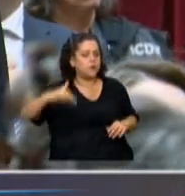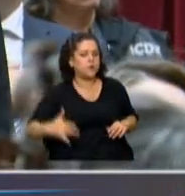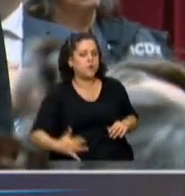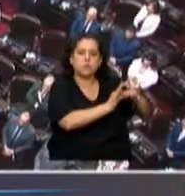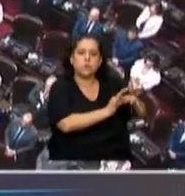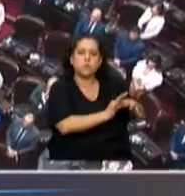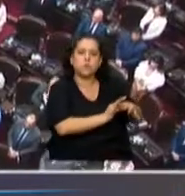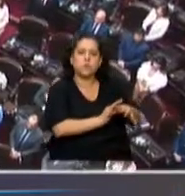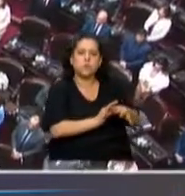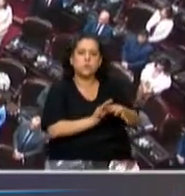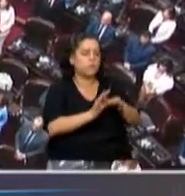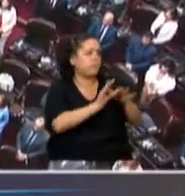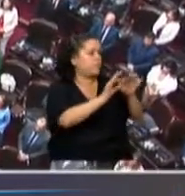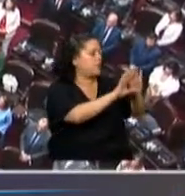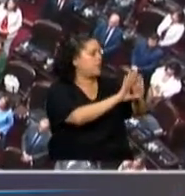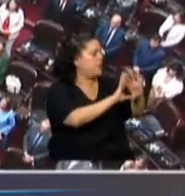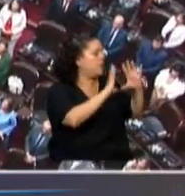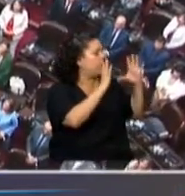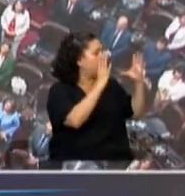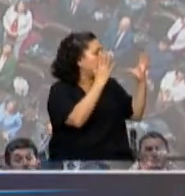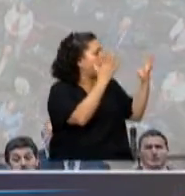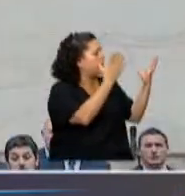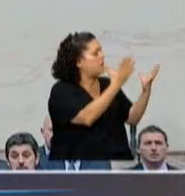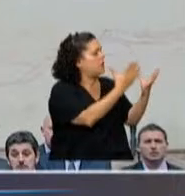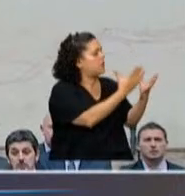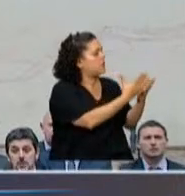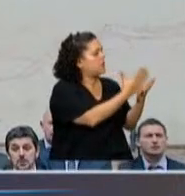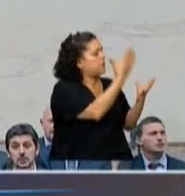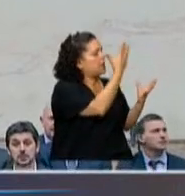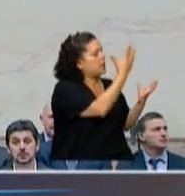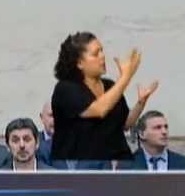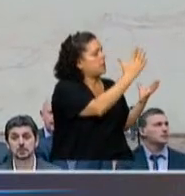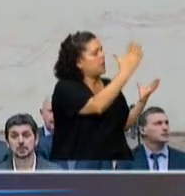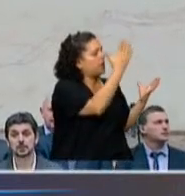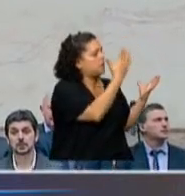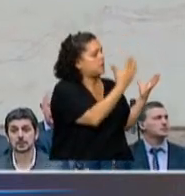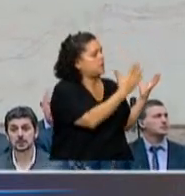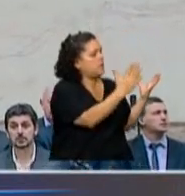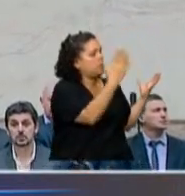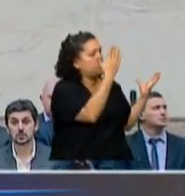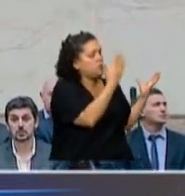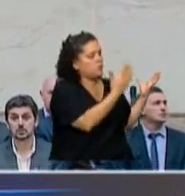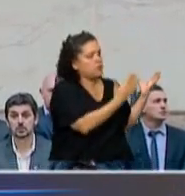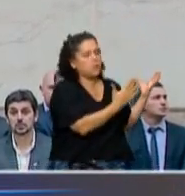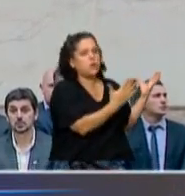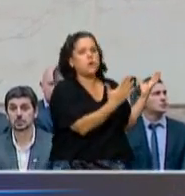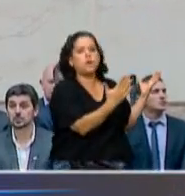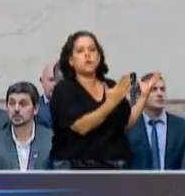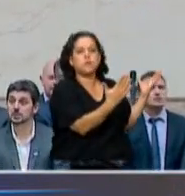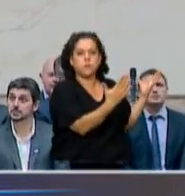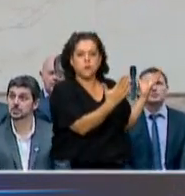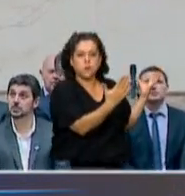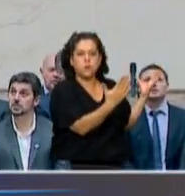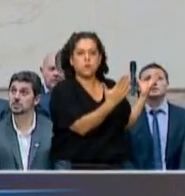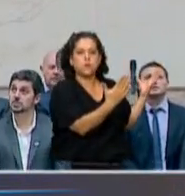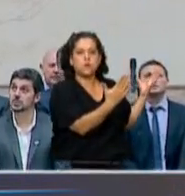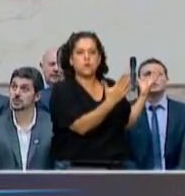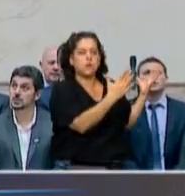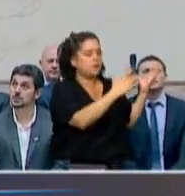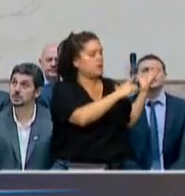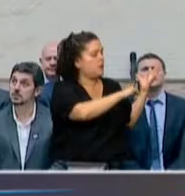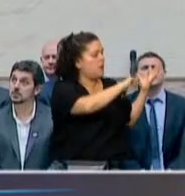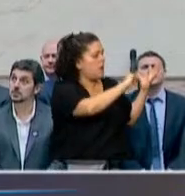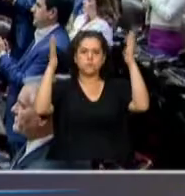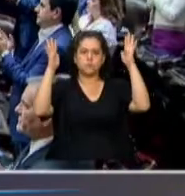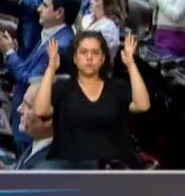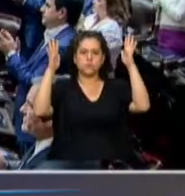muchas ganas también de realizar esta labor legislativa, porque para muchos es la primera experiencia parlamentaria o política que tienen. La gran mayoría, ¿no? Así